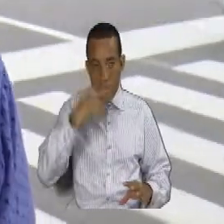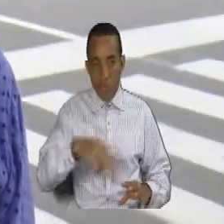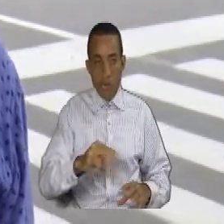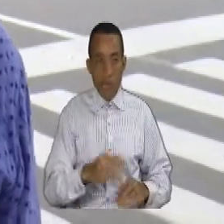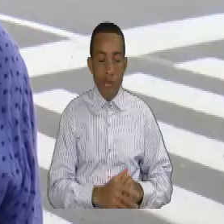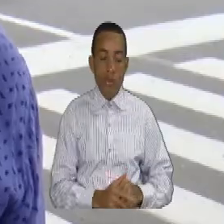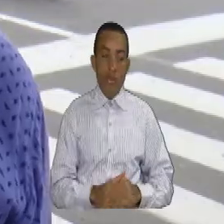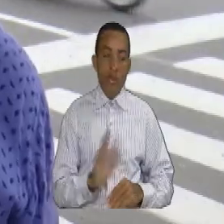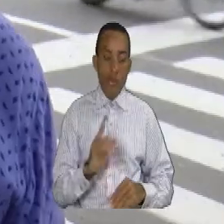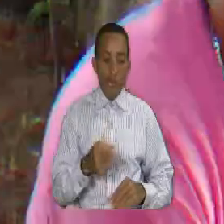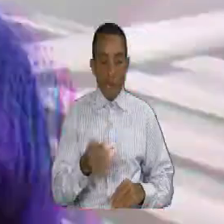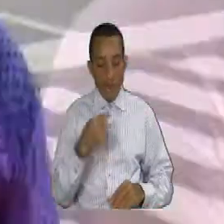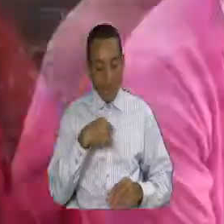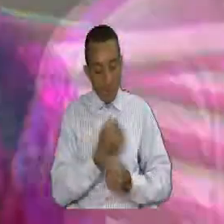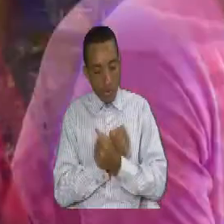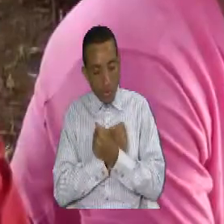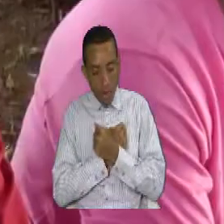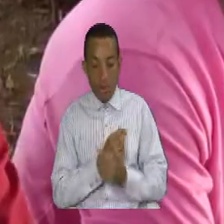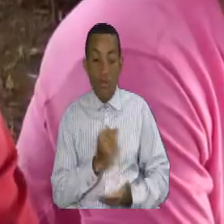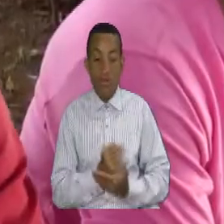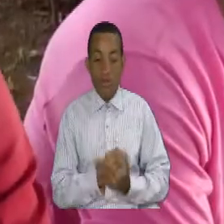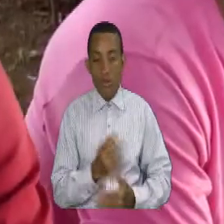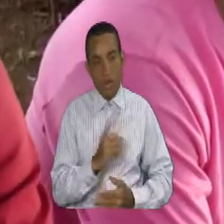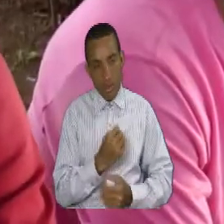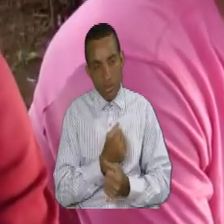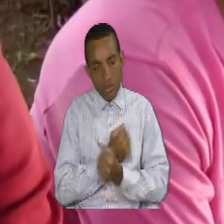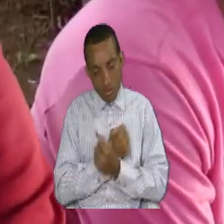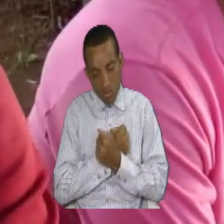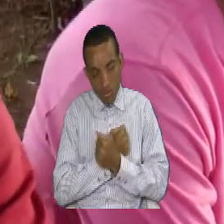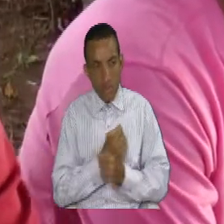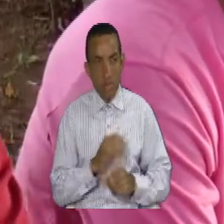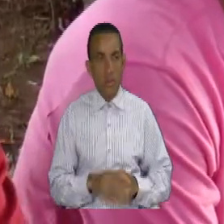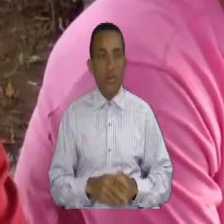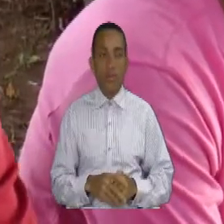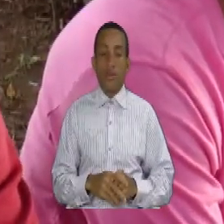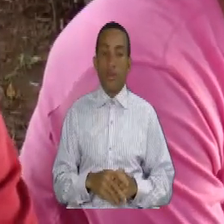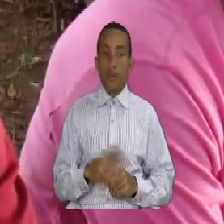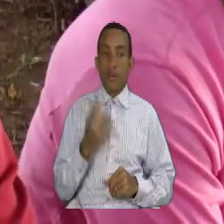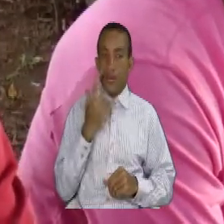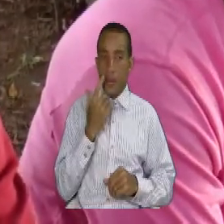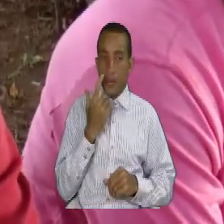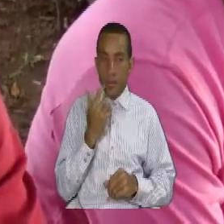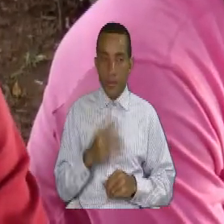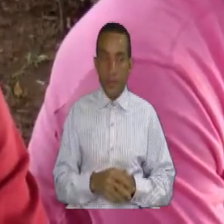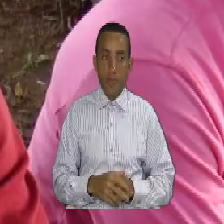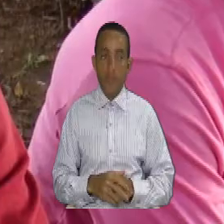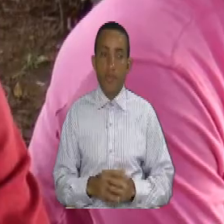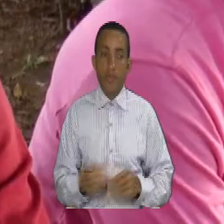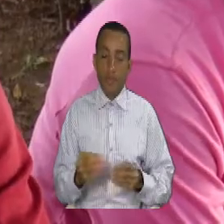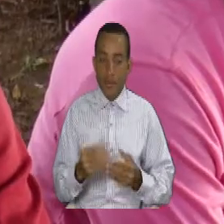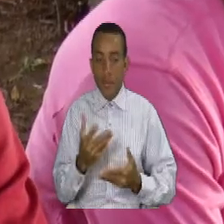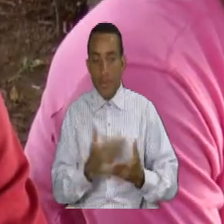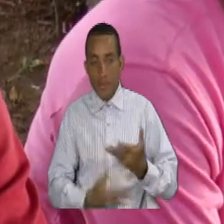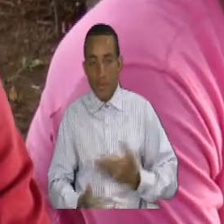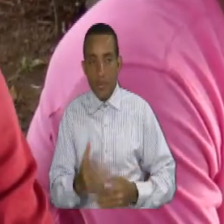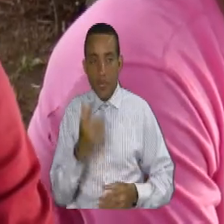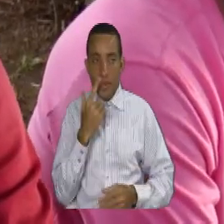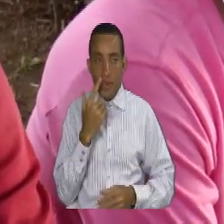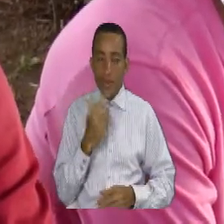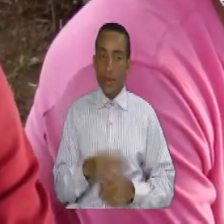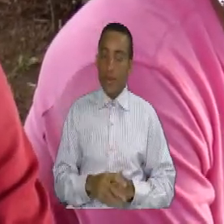se ganen el cariño de los hijos. Quieran a sus padres, tengan más convivencia con sus padres,